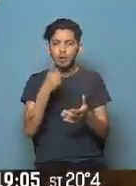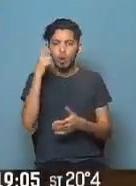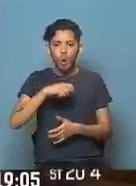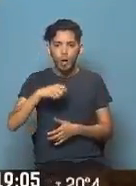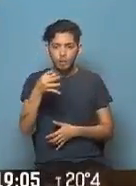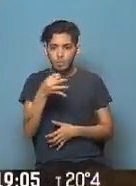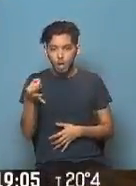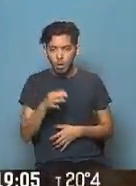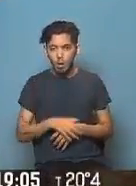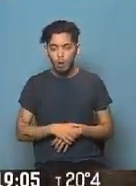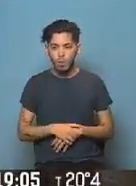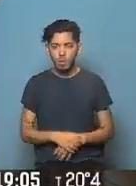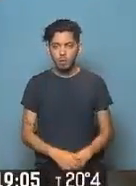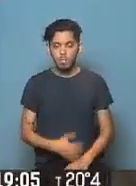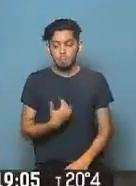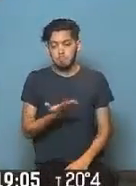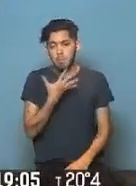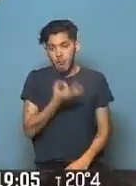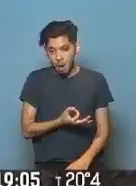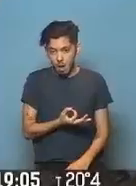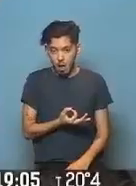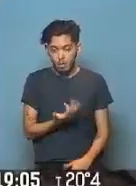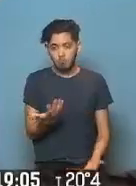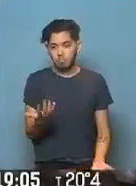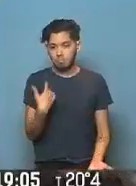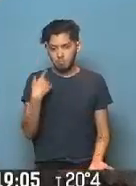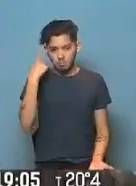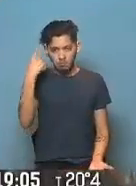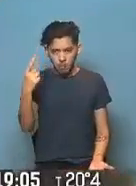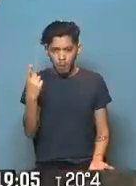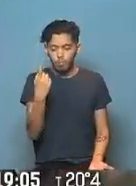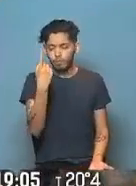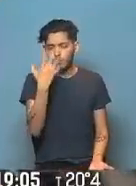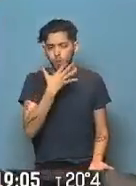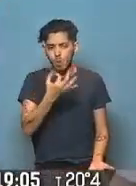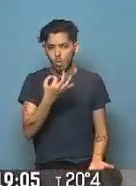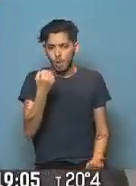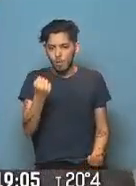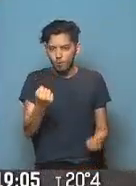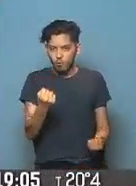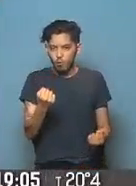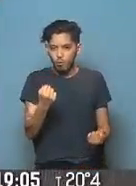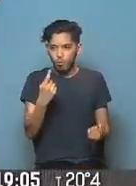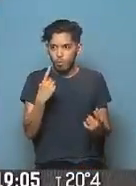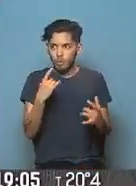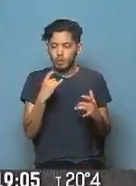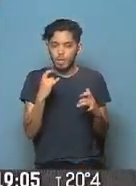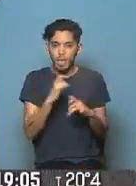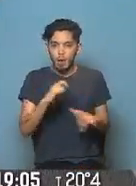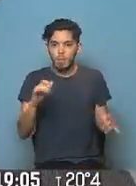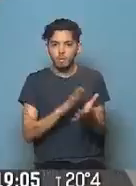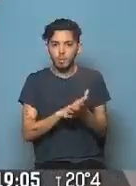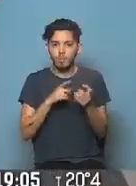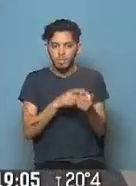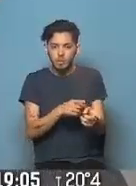diputado? Bueno, la verdad que nosotros consideramos que hay una fuerte campaña persecutoria sobre la